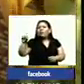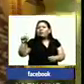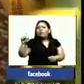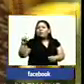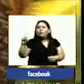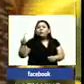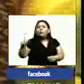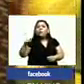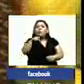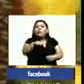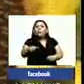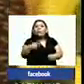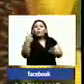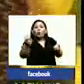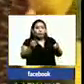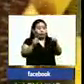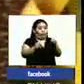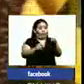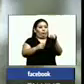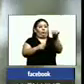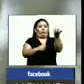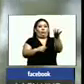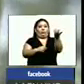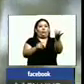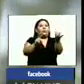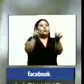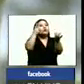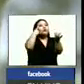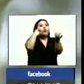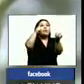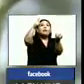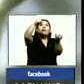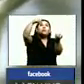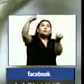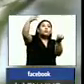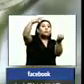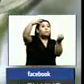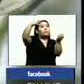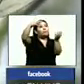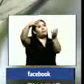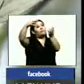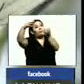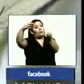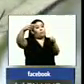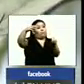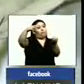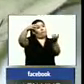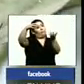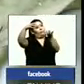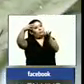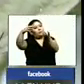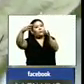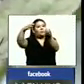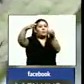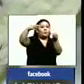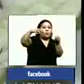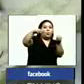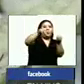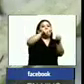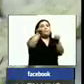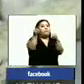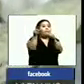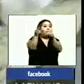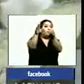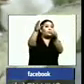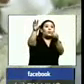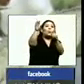es porque se despiertan Y se mueven hacia el sol Siguiendo al astro rey En su ruta de este a oeste